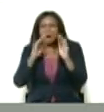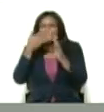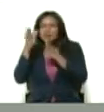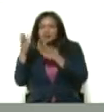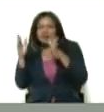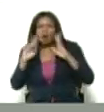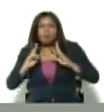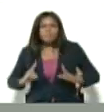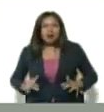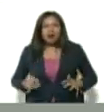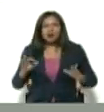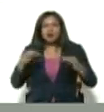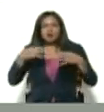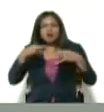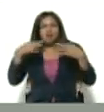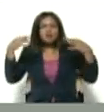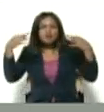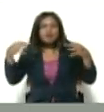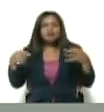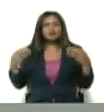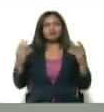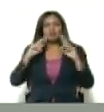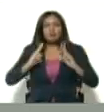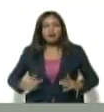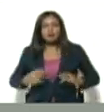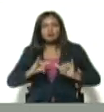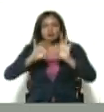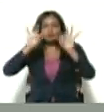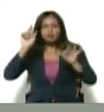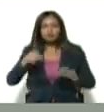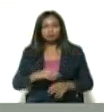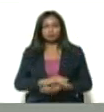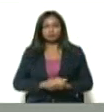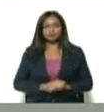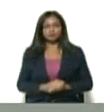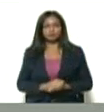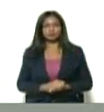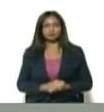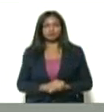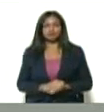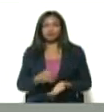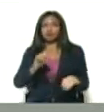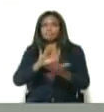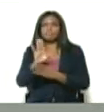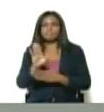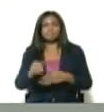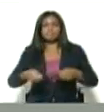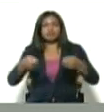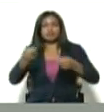con la naturaleza, con los animales y con la vida en sí misma. Sacar a los mercaderes